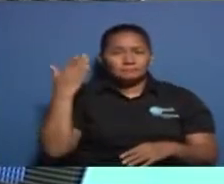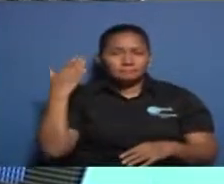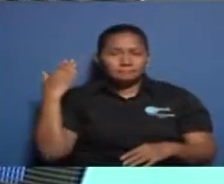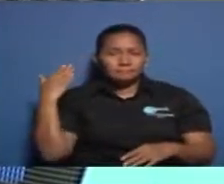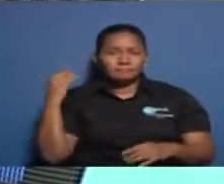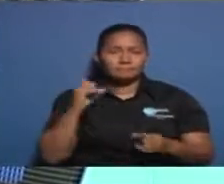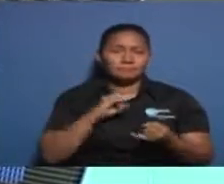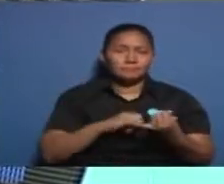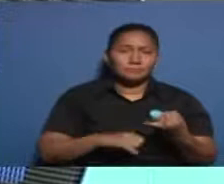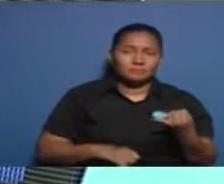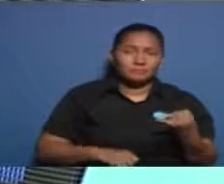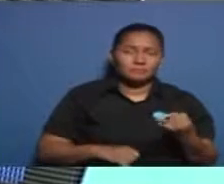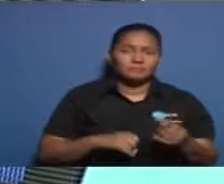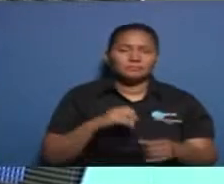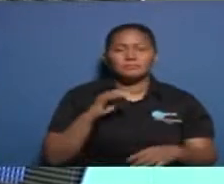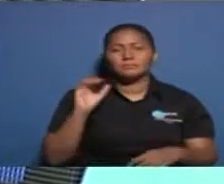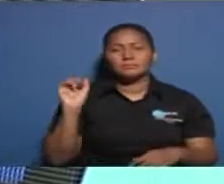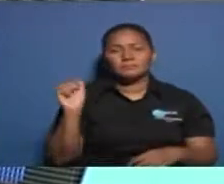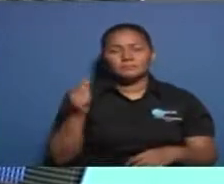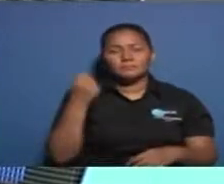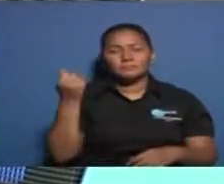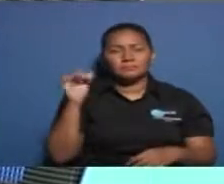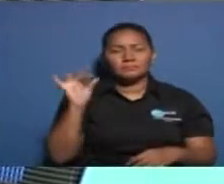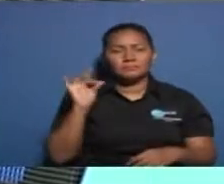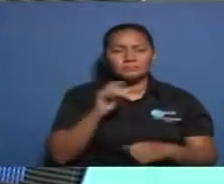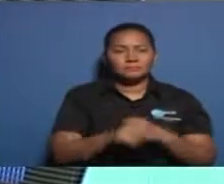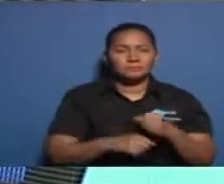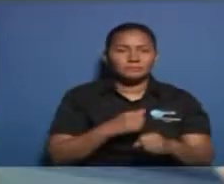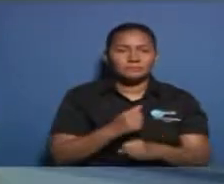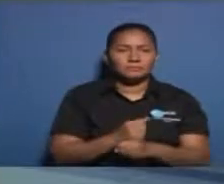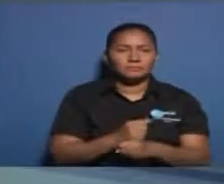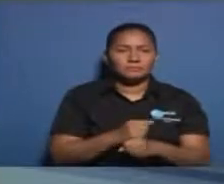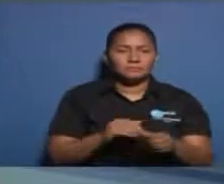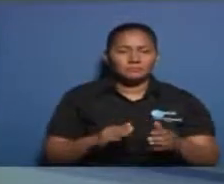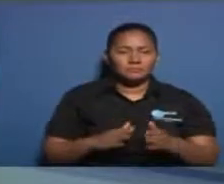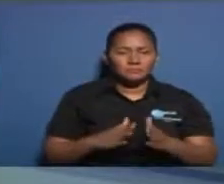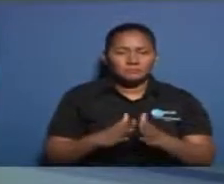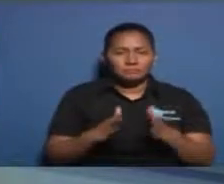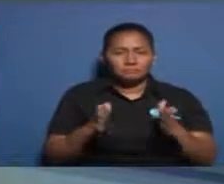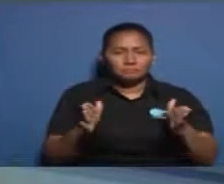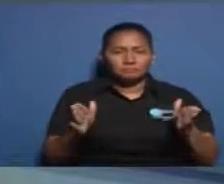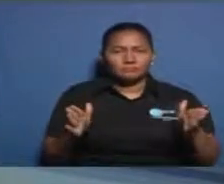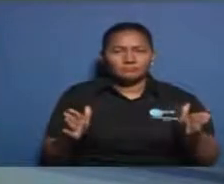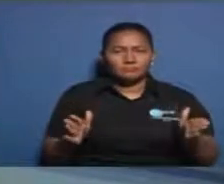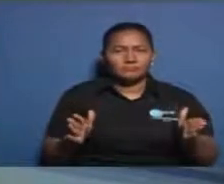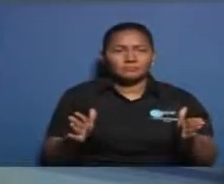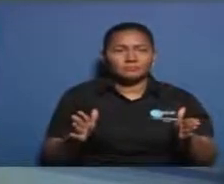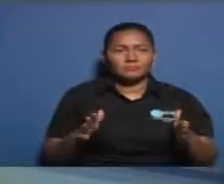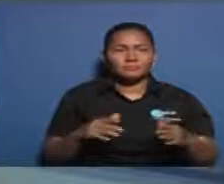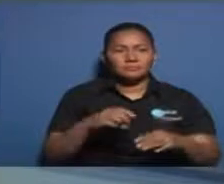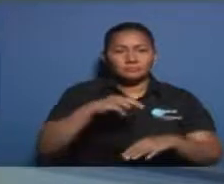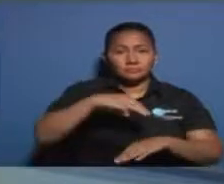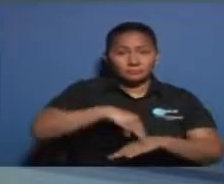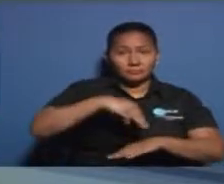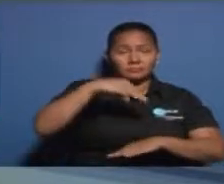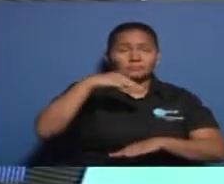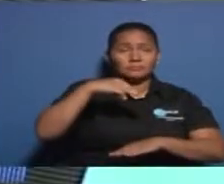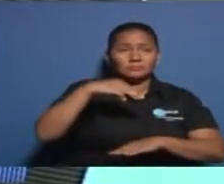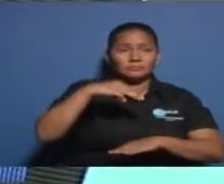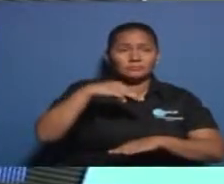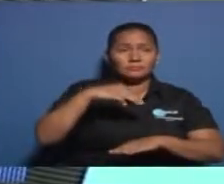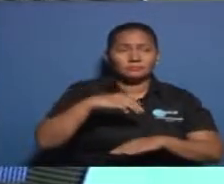por primera vez una maestría de género de desarrollo en este país aquí nuestra directo ex directora del instituto de las mujeres en esa época